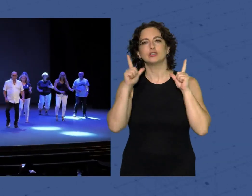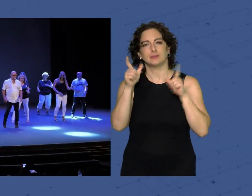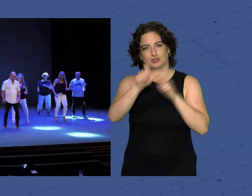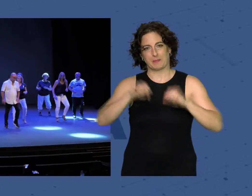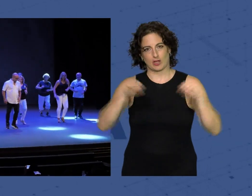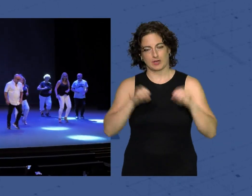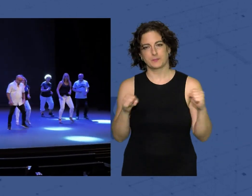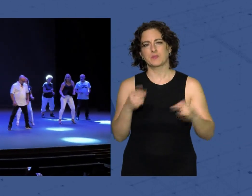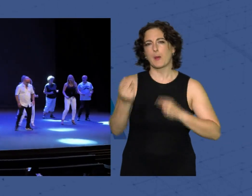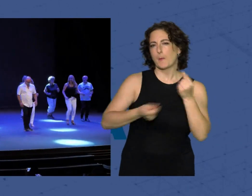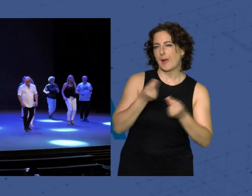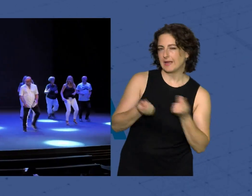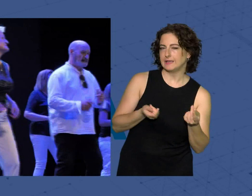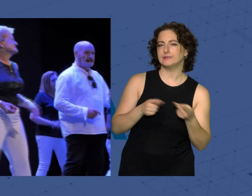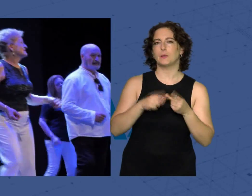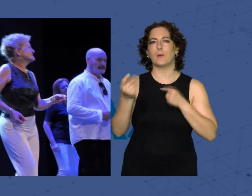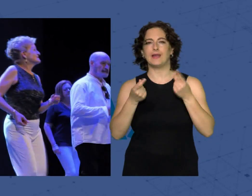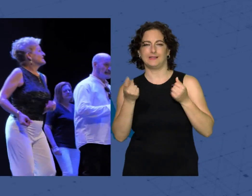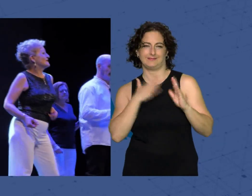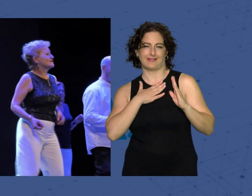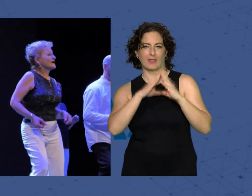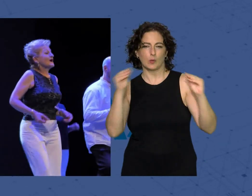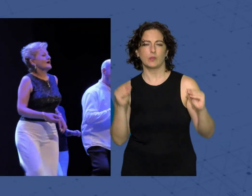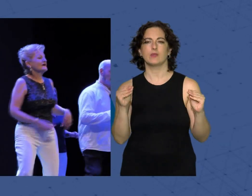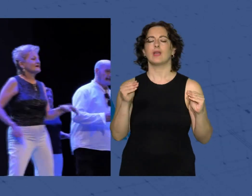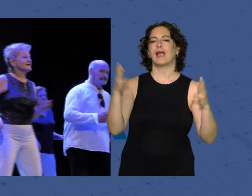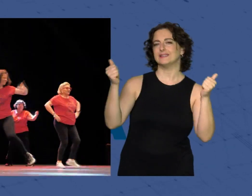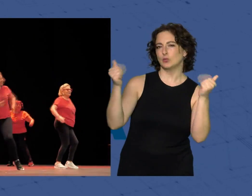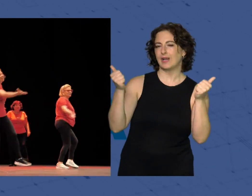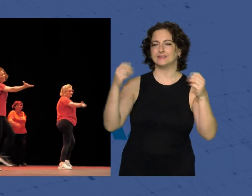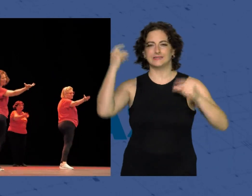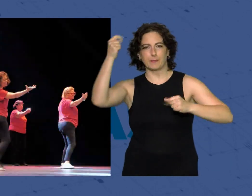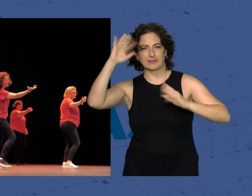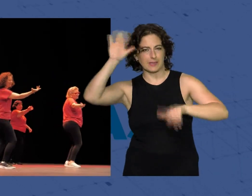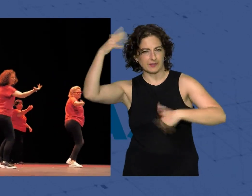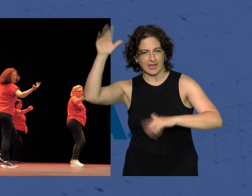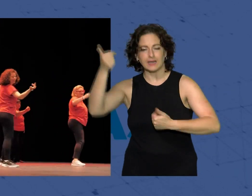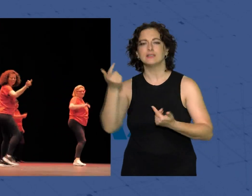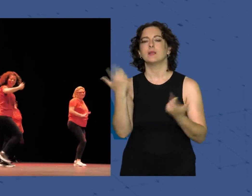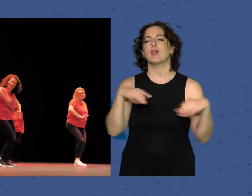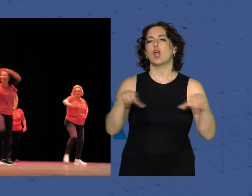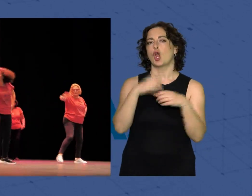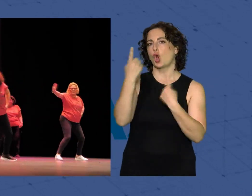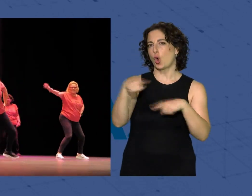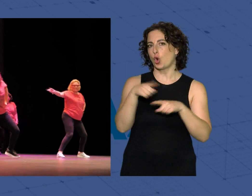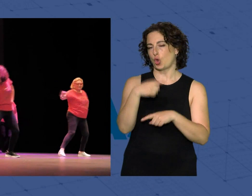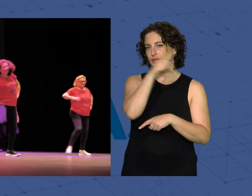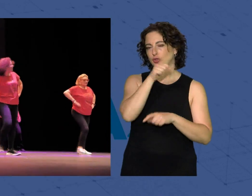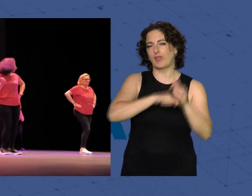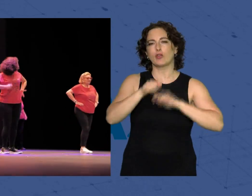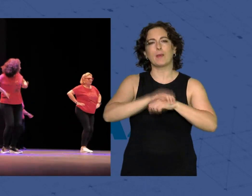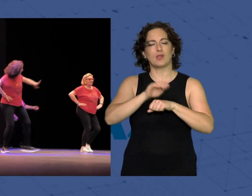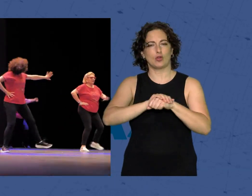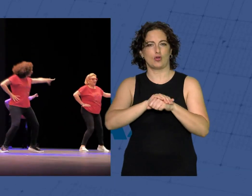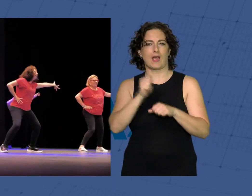mayores bailes latinos bailes regionales exhibición de tango castañuelas sevillanas y hasta la actuación final del coro de la asociación de amigos de mayores de almería